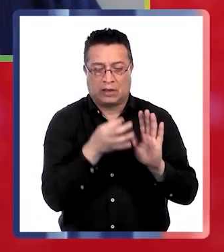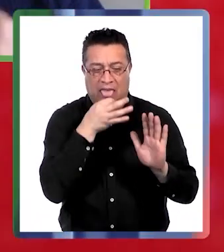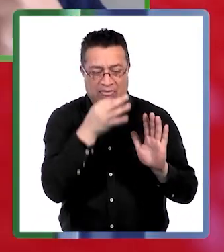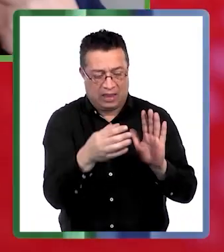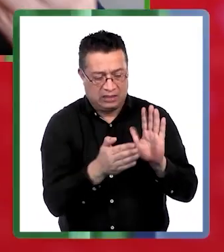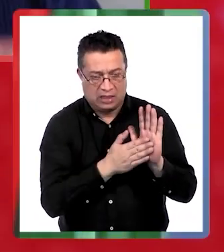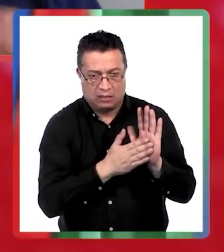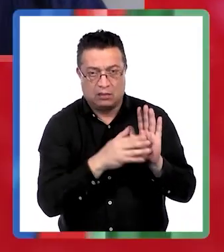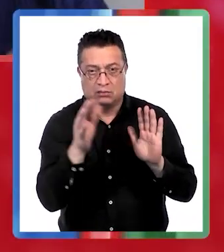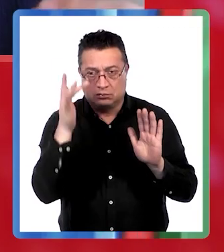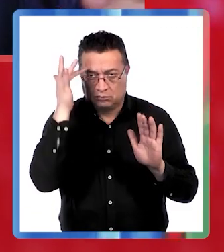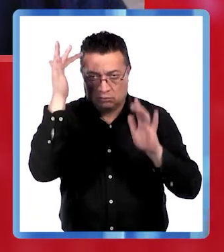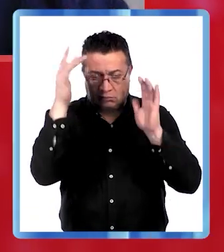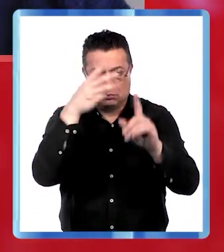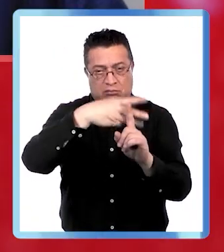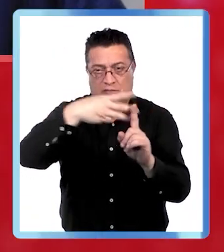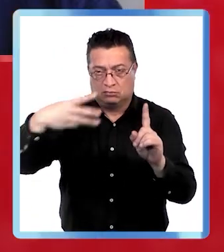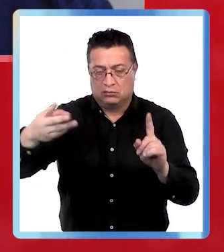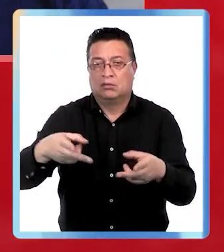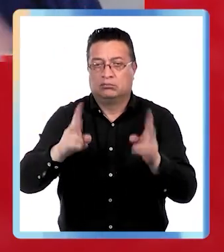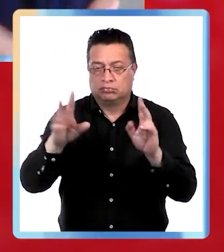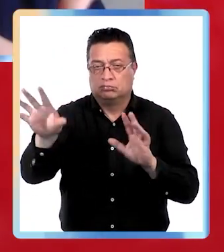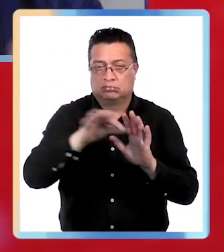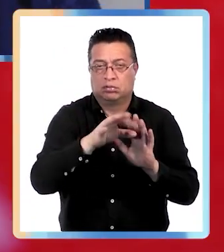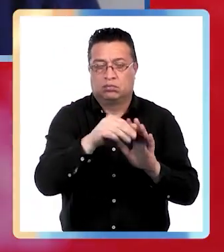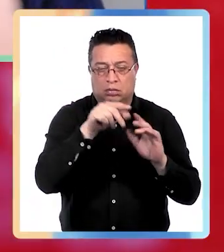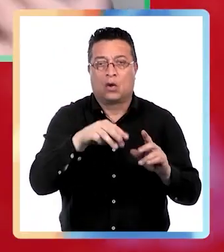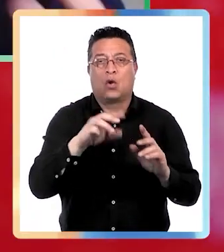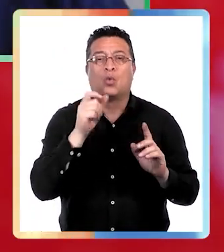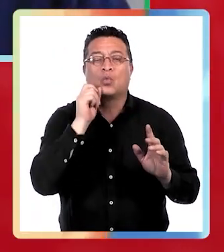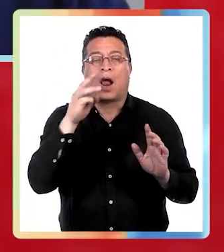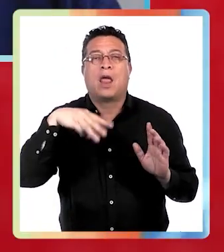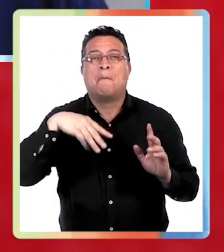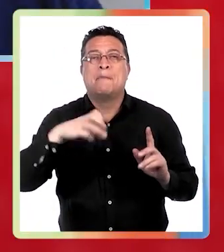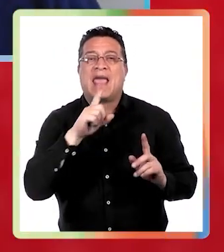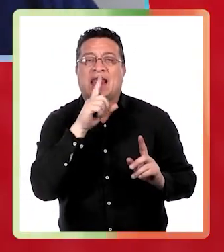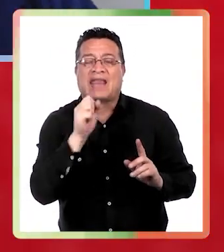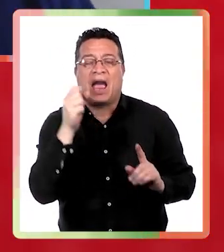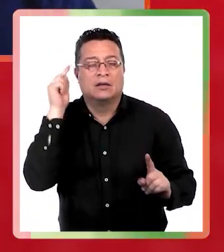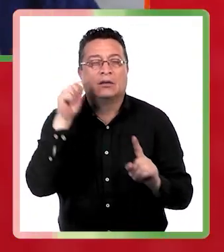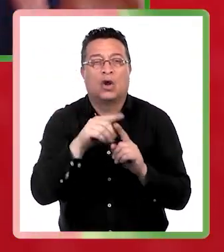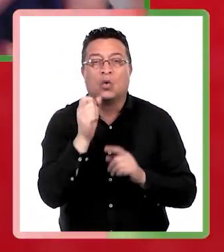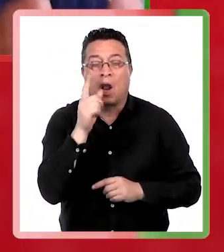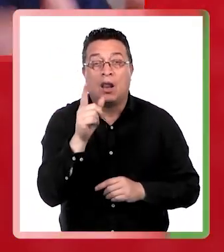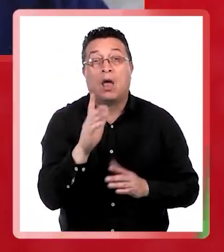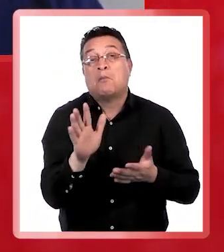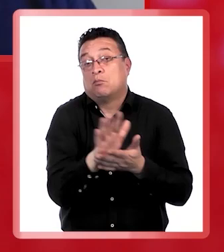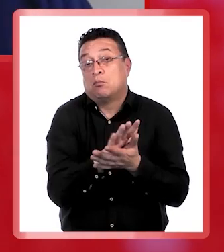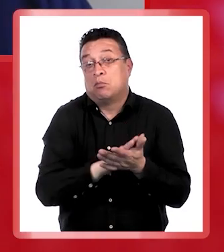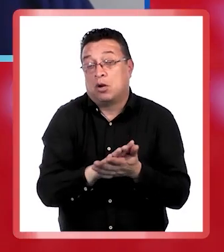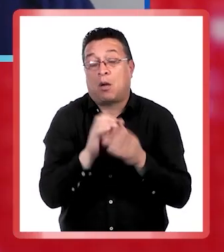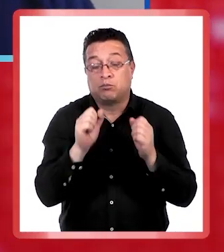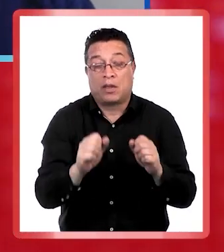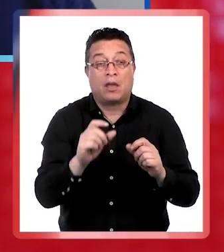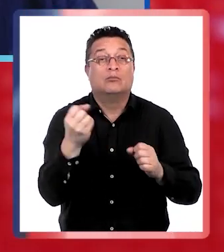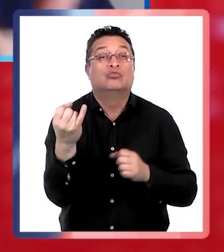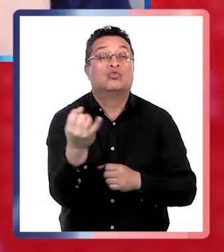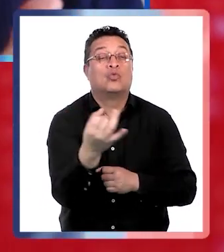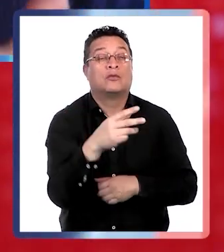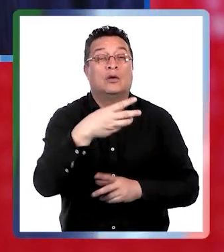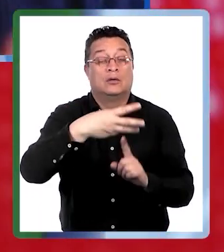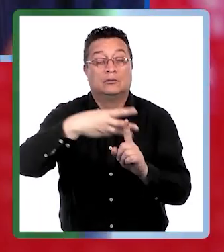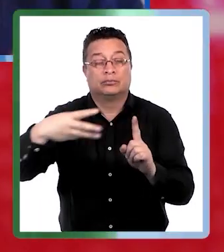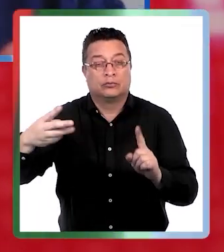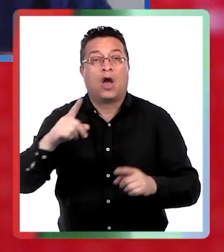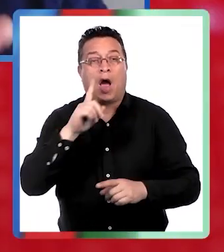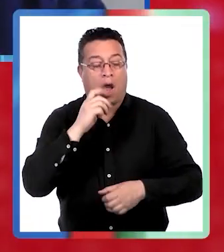que quiero llegar al talento LGBTI+, primero, ¿cuál es la meta que quiero tener? Por ejemplo, quizás que medir